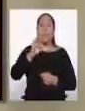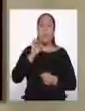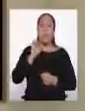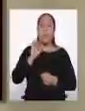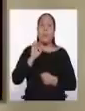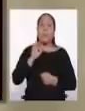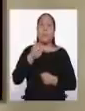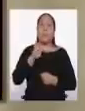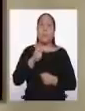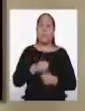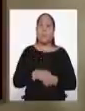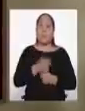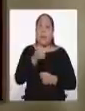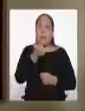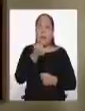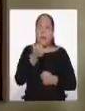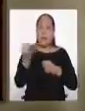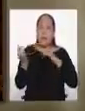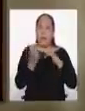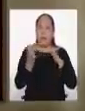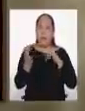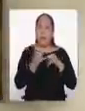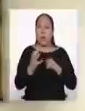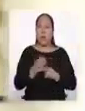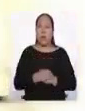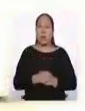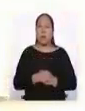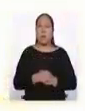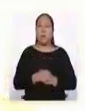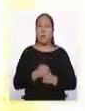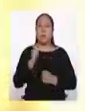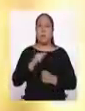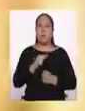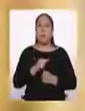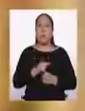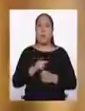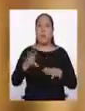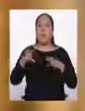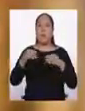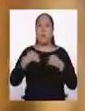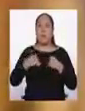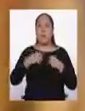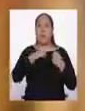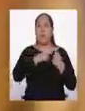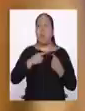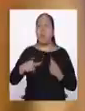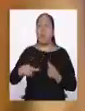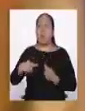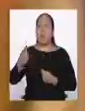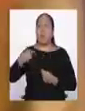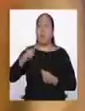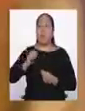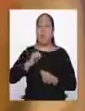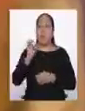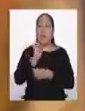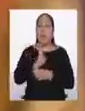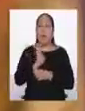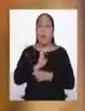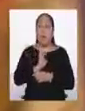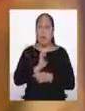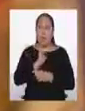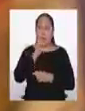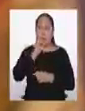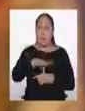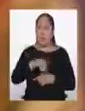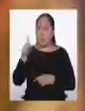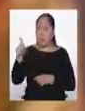estuvo a punto de estallar una guerra ante la inminencia del fallo del rey de España. Ecuador anunció que si el fallo les